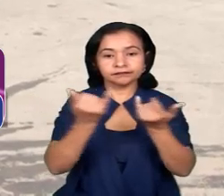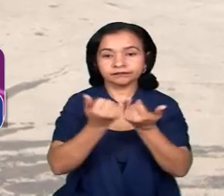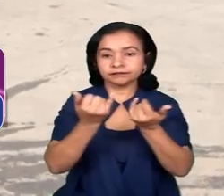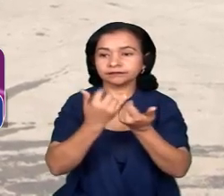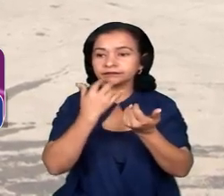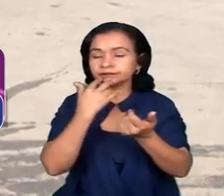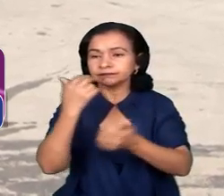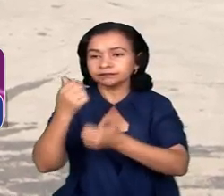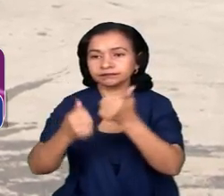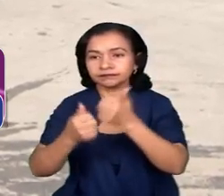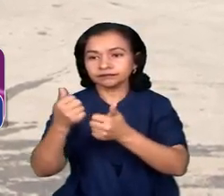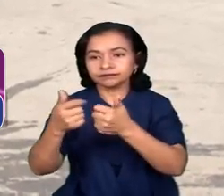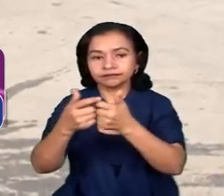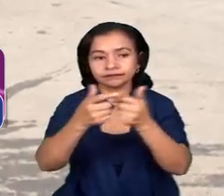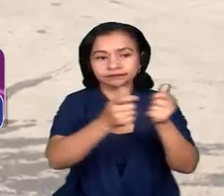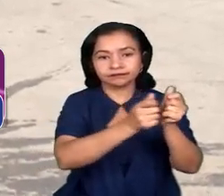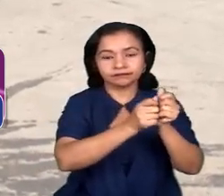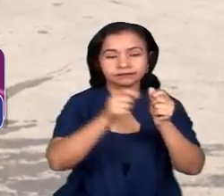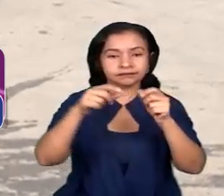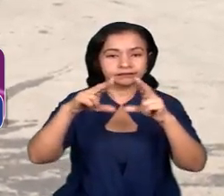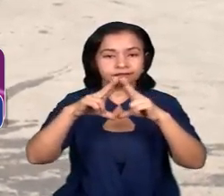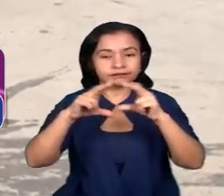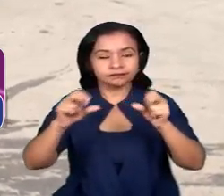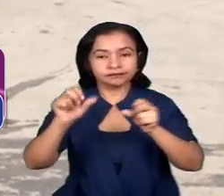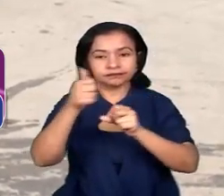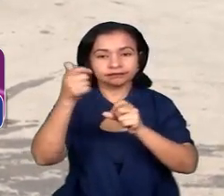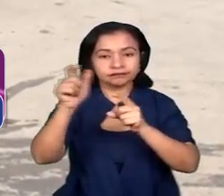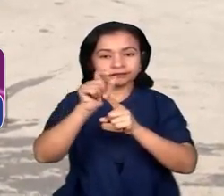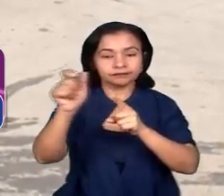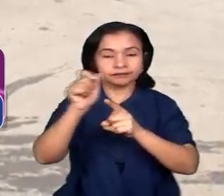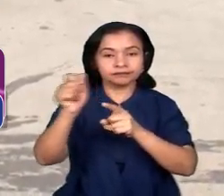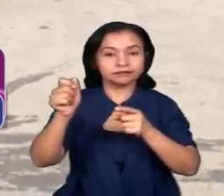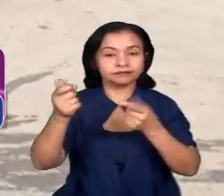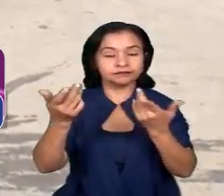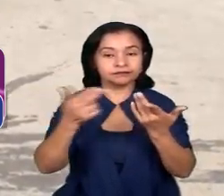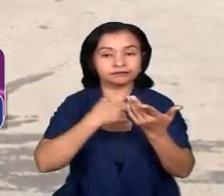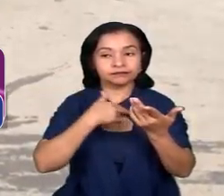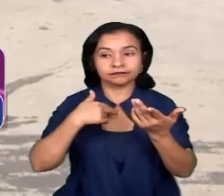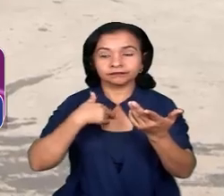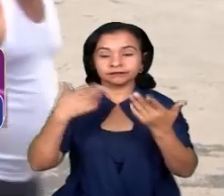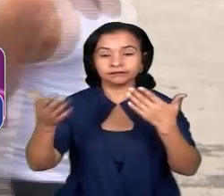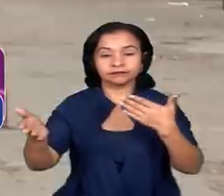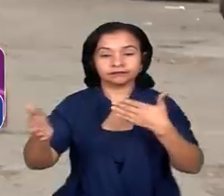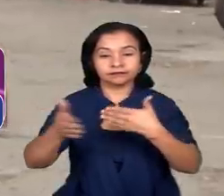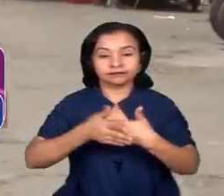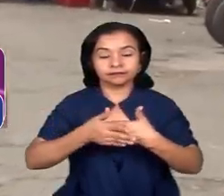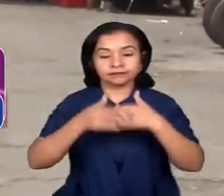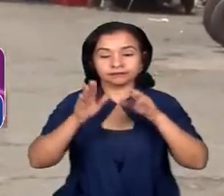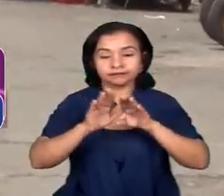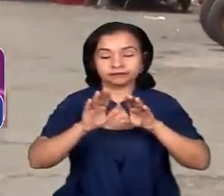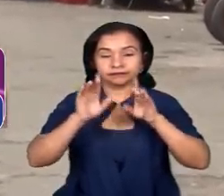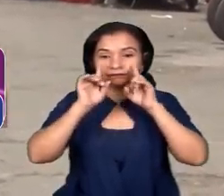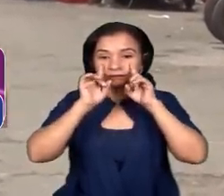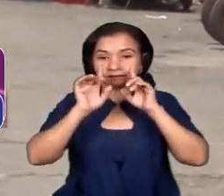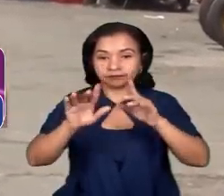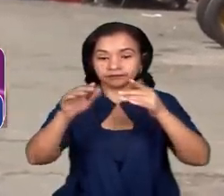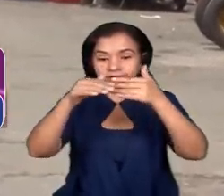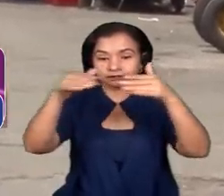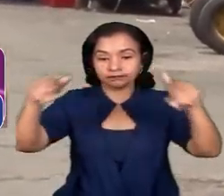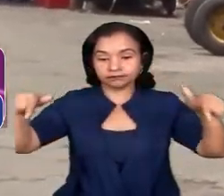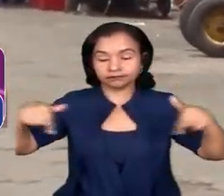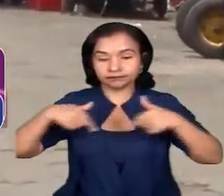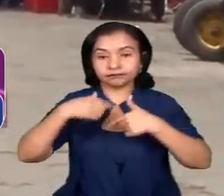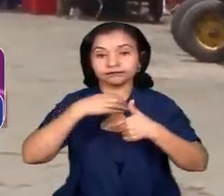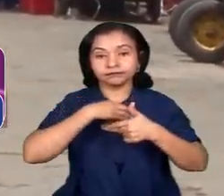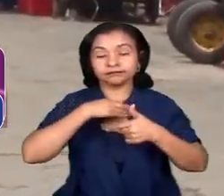ninguna situación de lo que pasó en estos últimos 6 meses. Lo que tuvimos fue que cerramos el mercado para protegernos nosotros mismos. Eso fue lo que